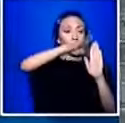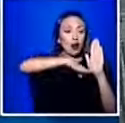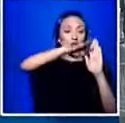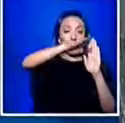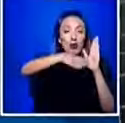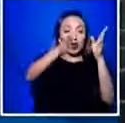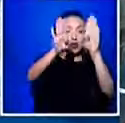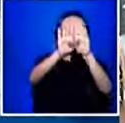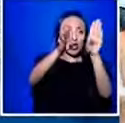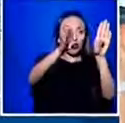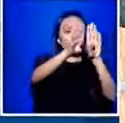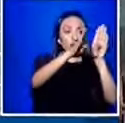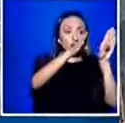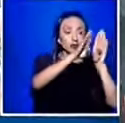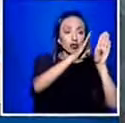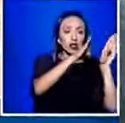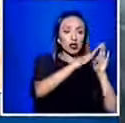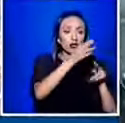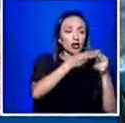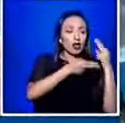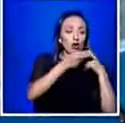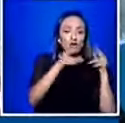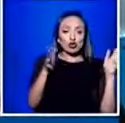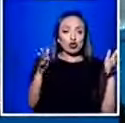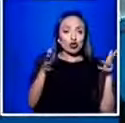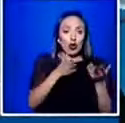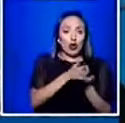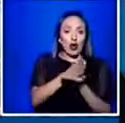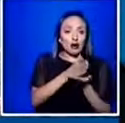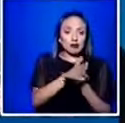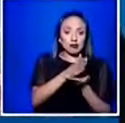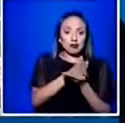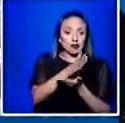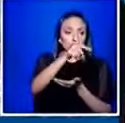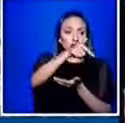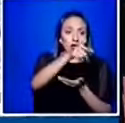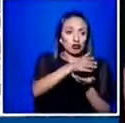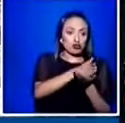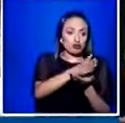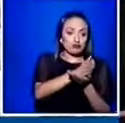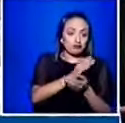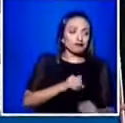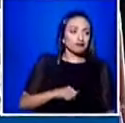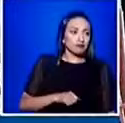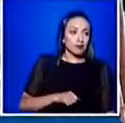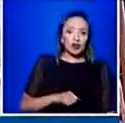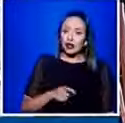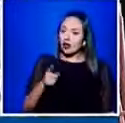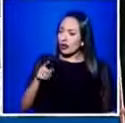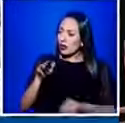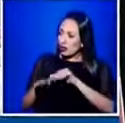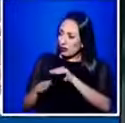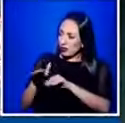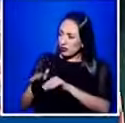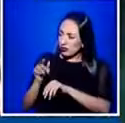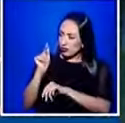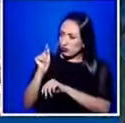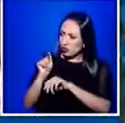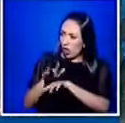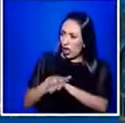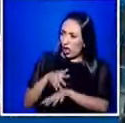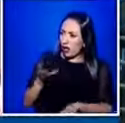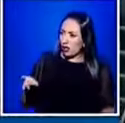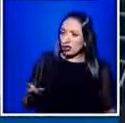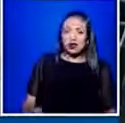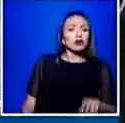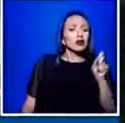negocios. Estamos caídos porque no hay acceso a esta vía. ¿Avanzan despacio? Sí, van suave,